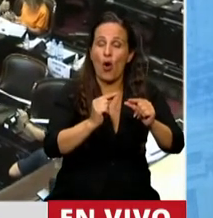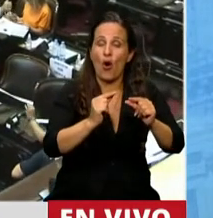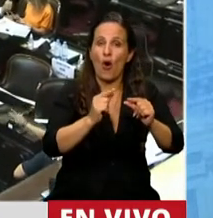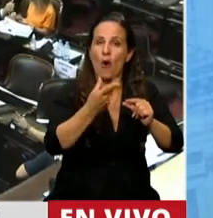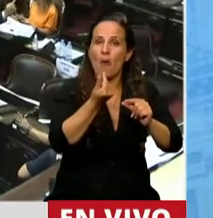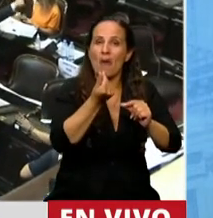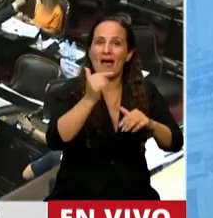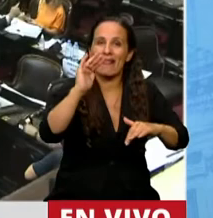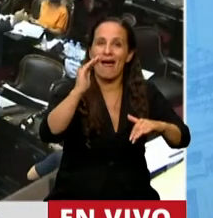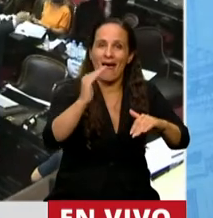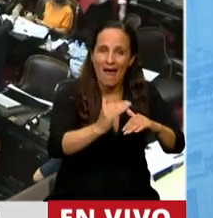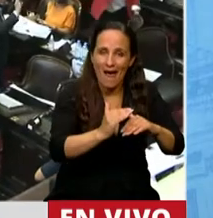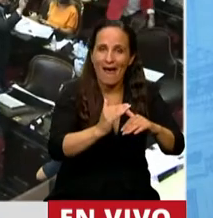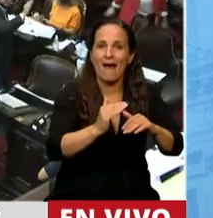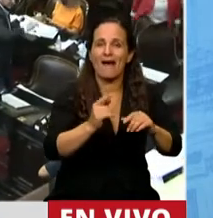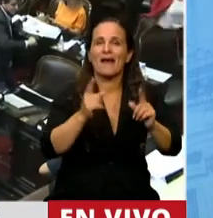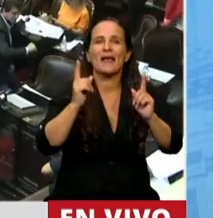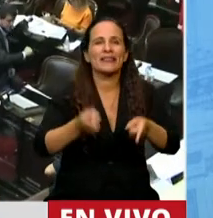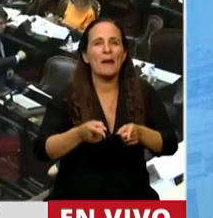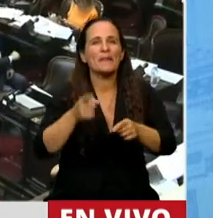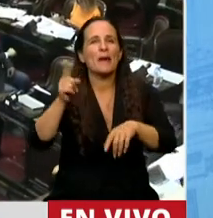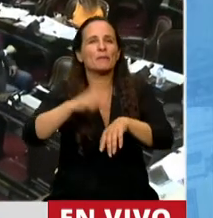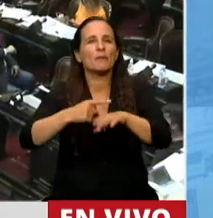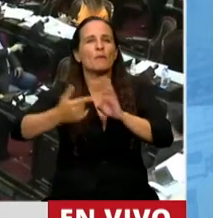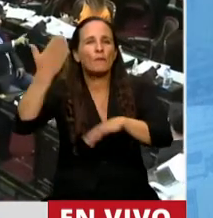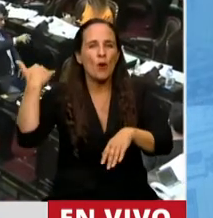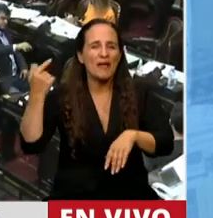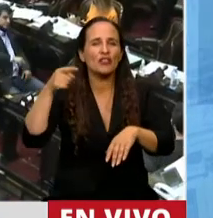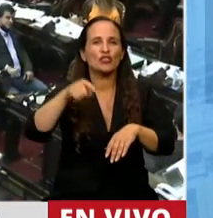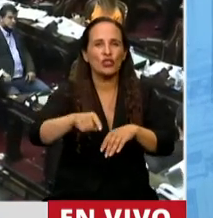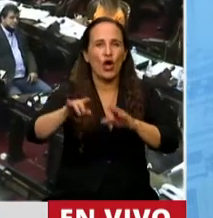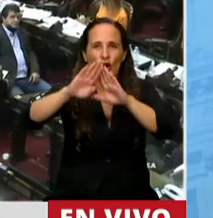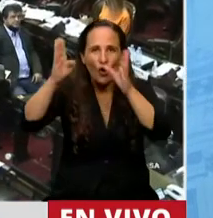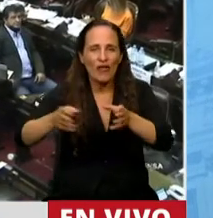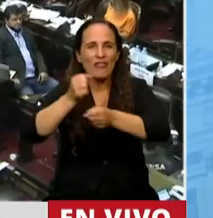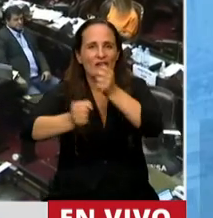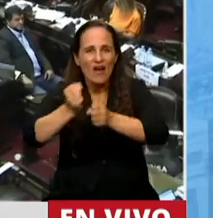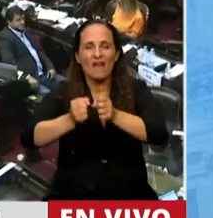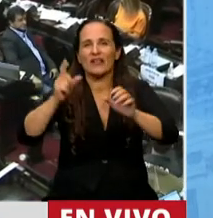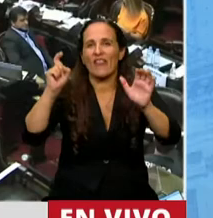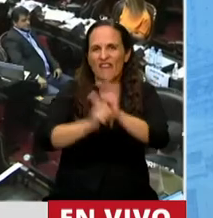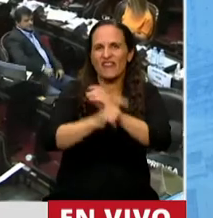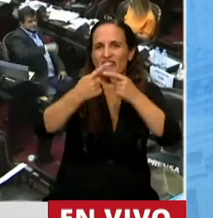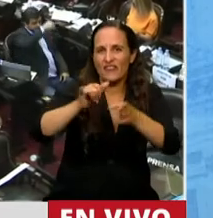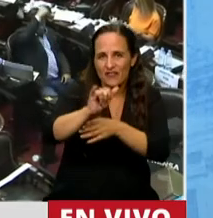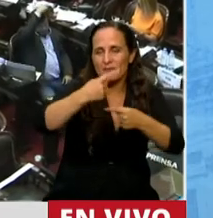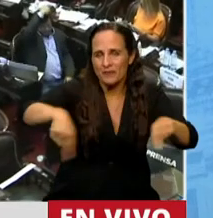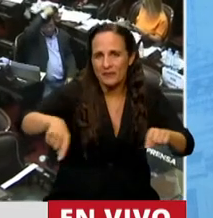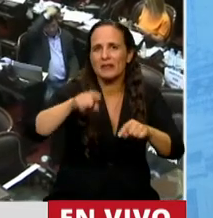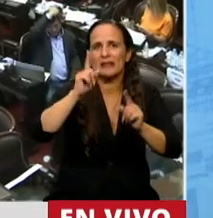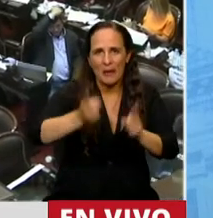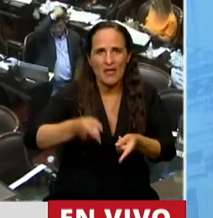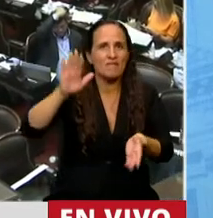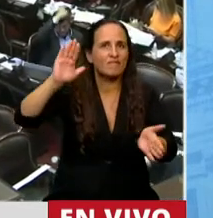se dio con el achicamiento también de los astilleros río santiago tandanor de la fábrica militar fadea que persiste décadas